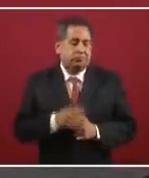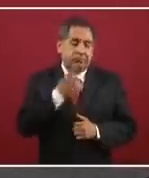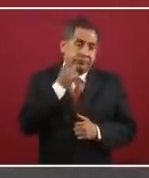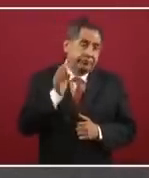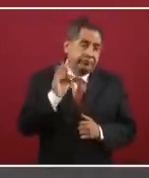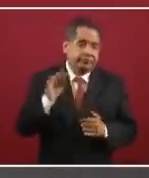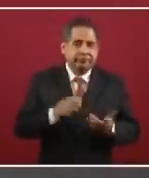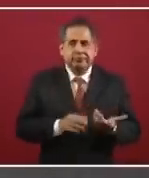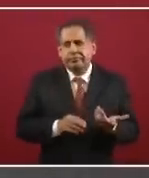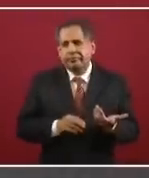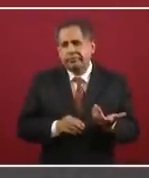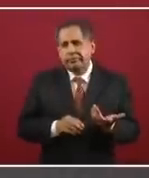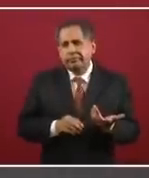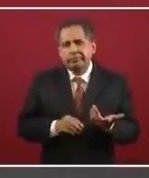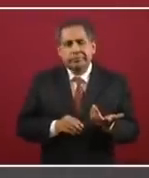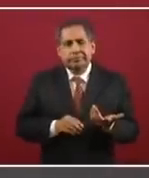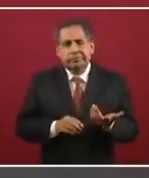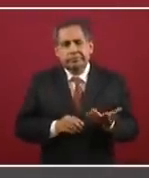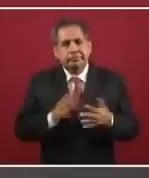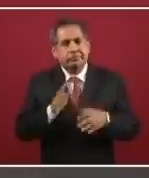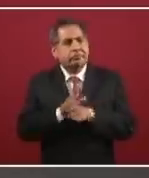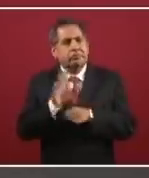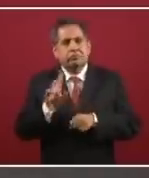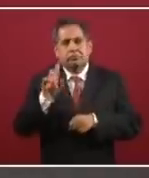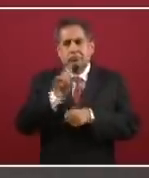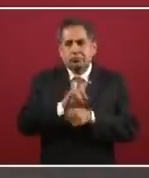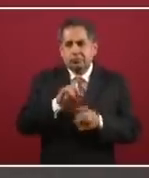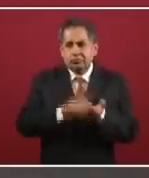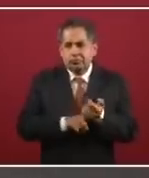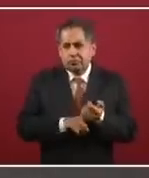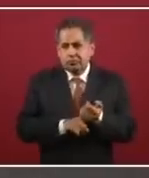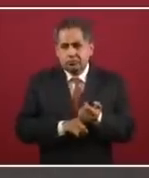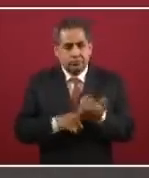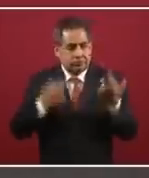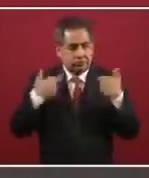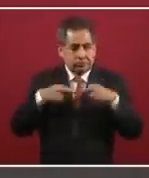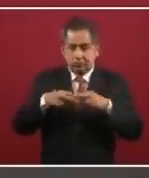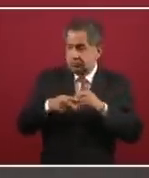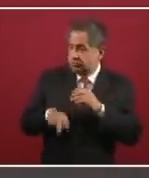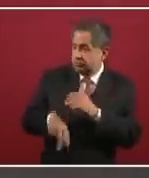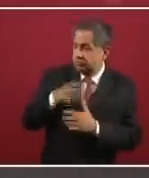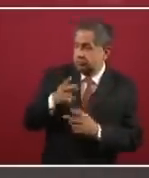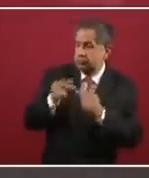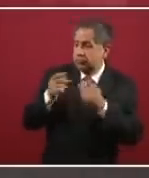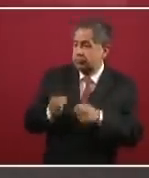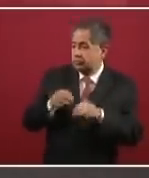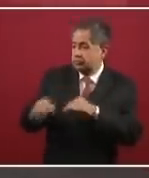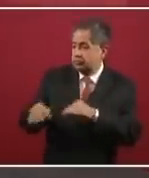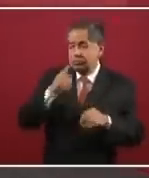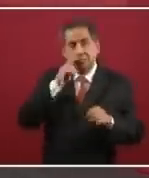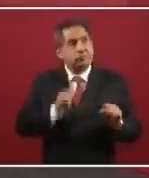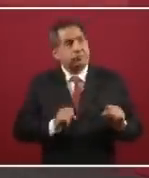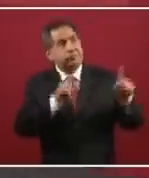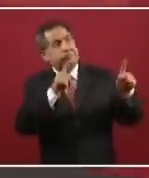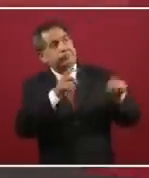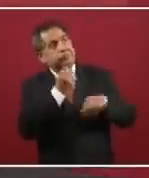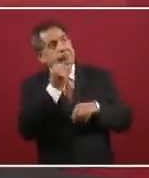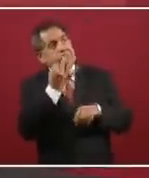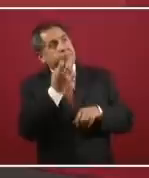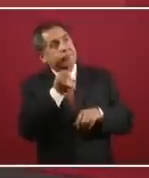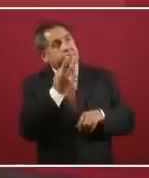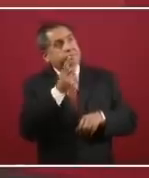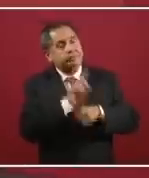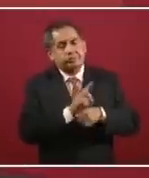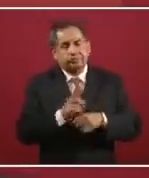supuestamente los días de ausencia de los maestros, porque no trabajaban los maestros.